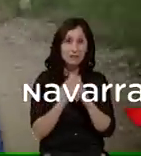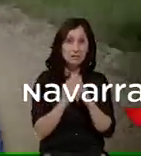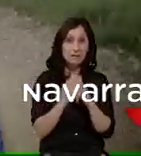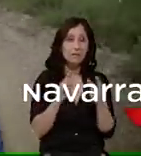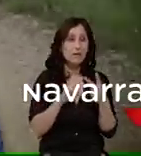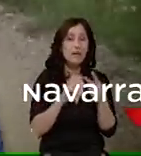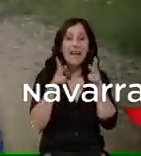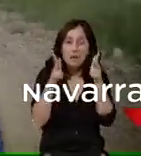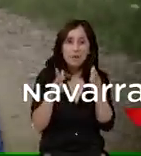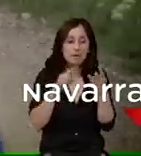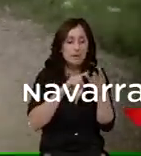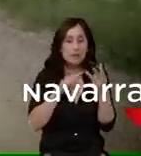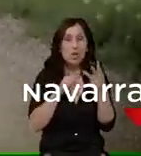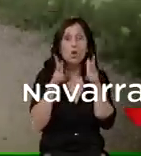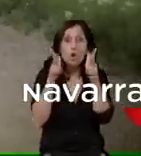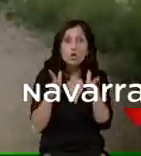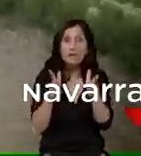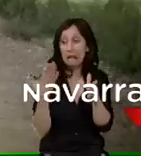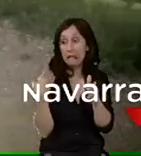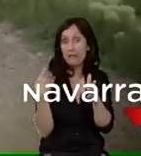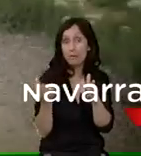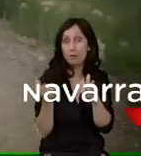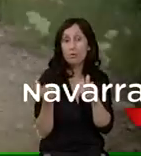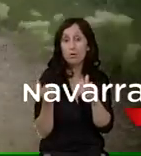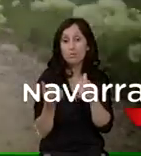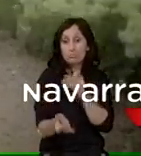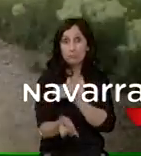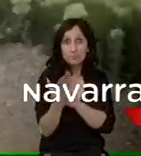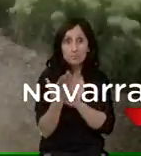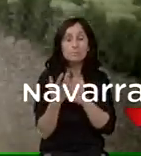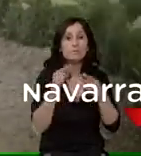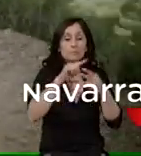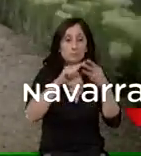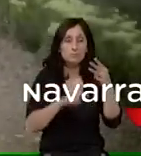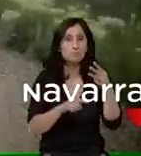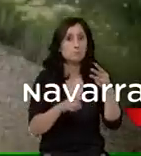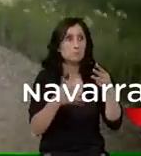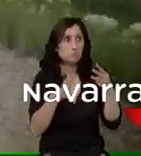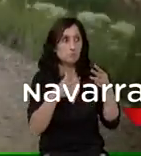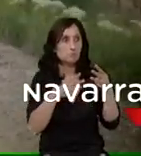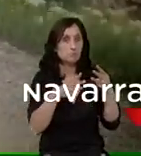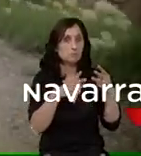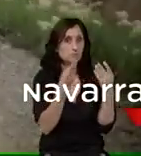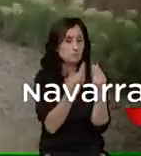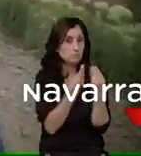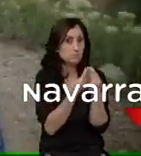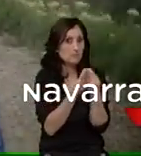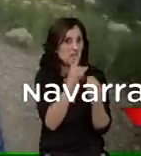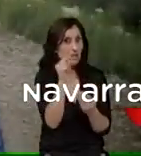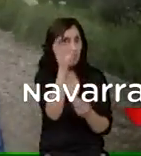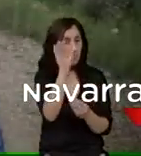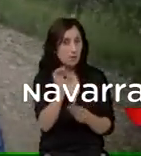el albergue y un hotel reciente que han instalado ahora, pues la ocupación es casi casi plena.